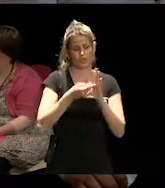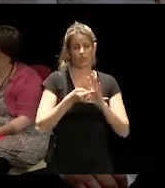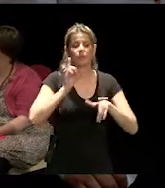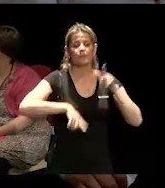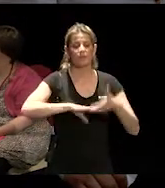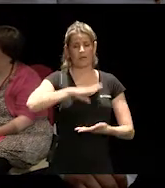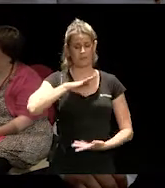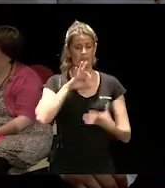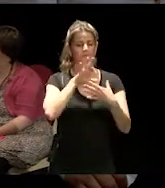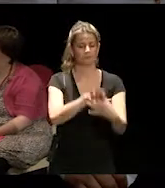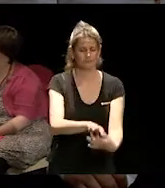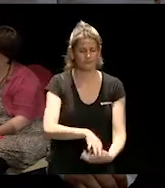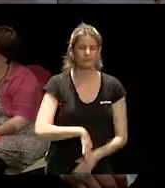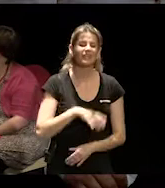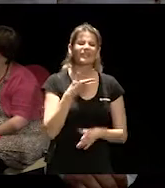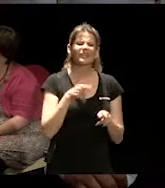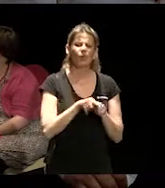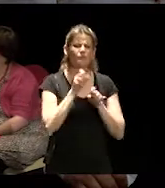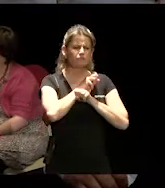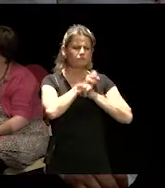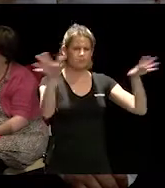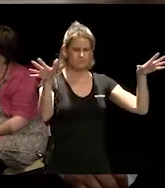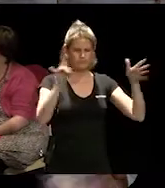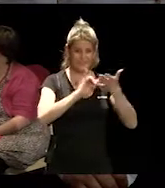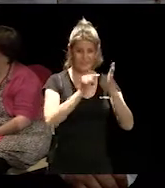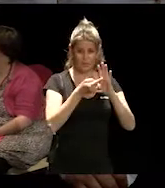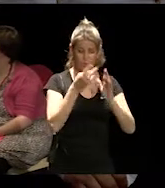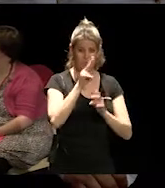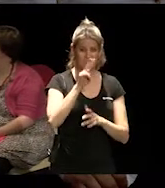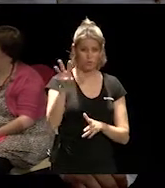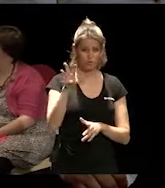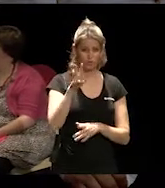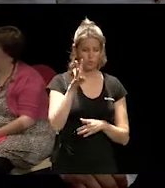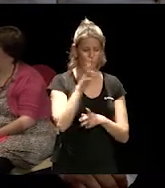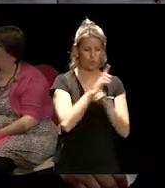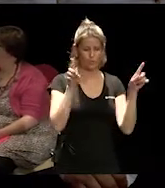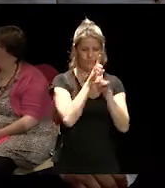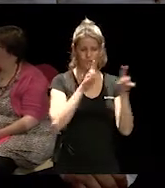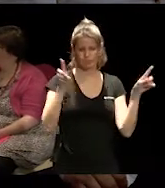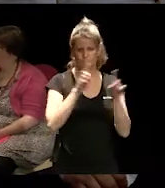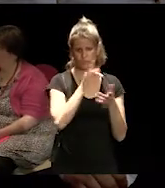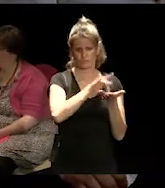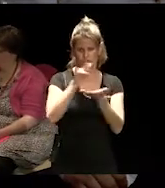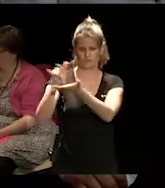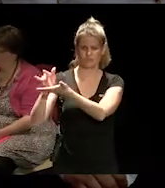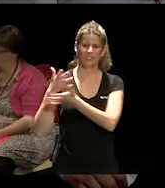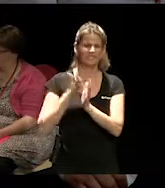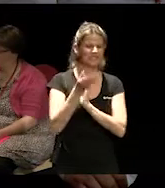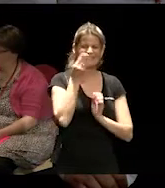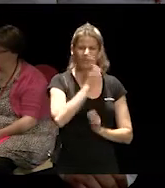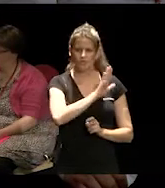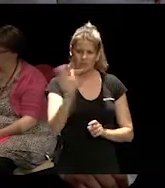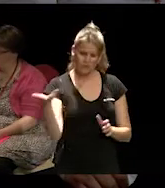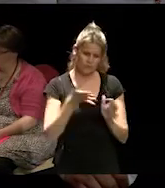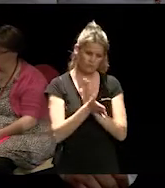que el impacto mediático de estos 24 conciertos ha sido extraordinario. Yo creo que nos ha superado un poco en